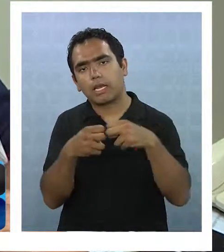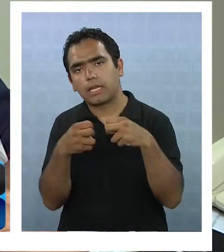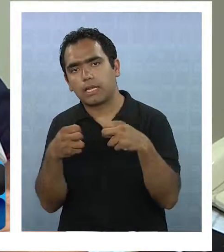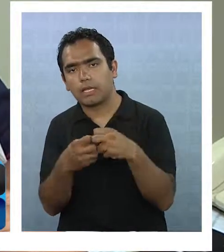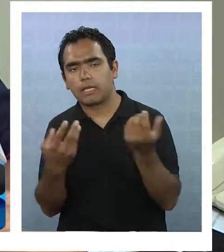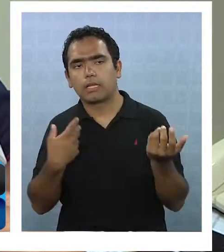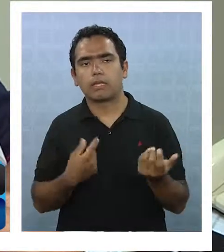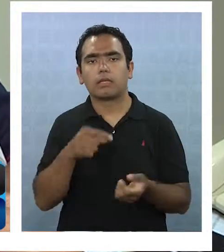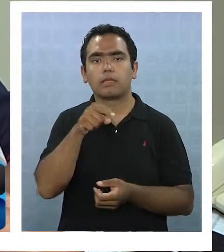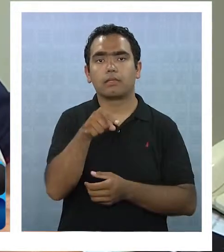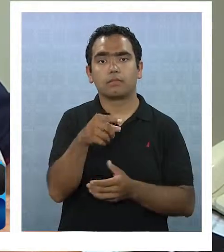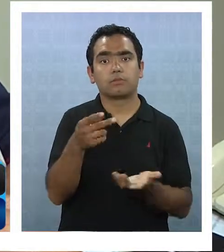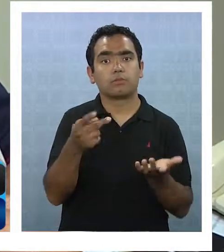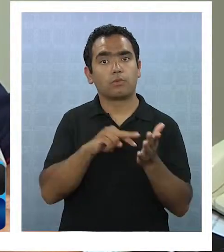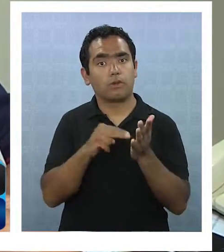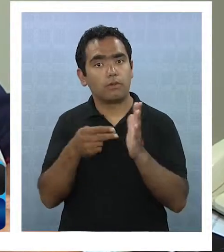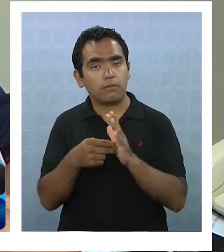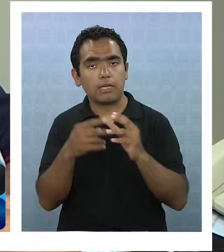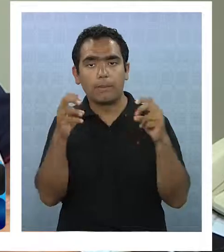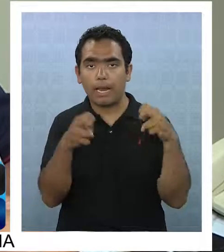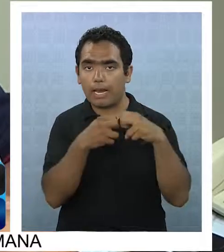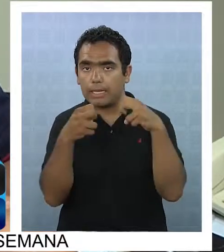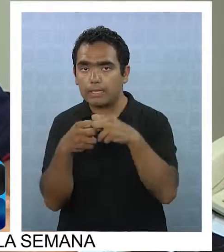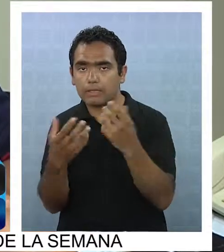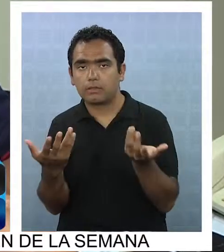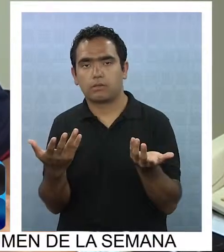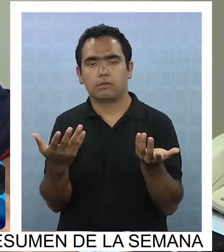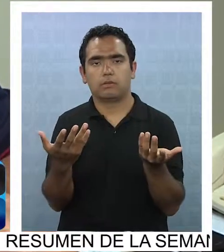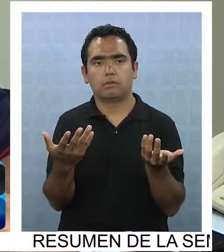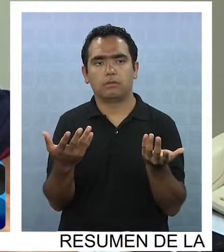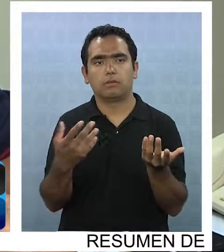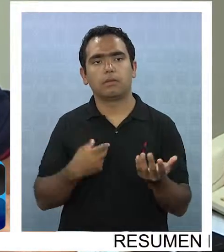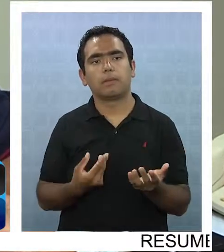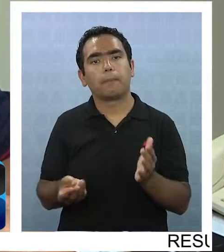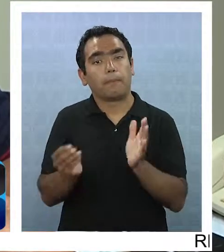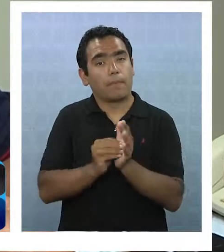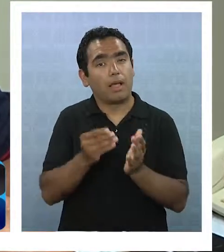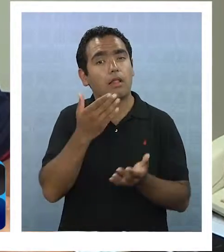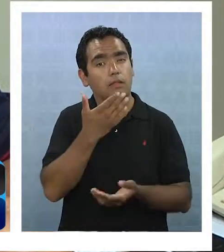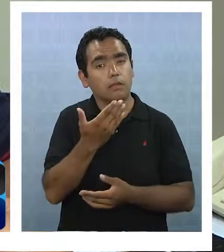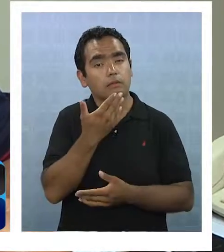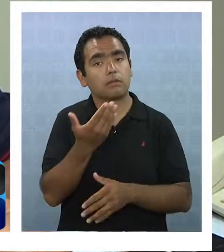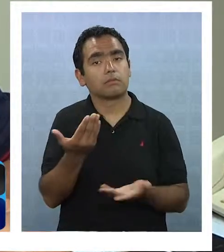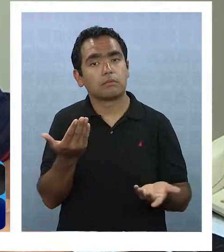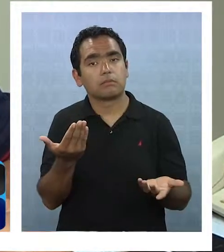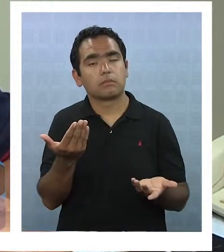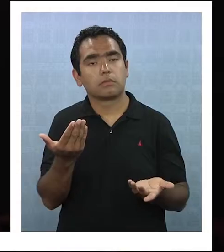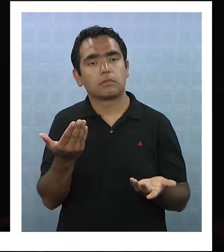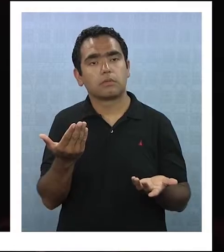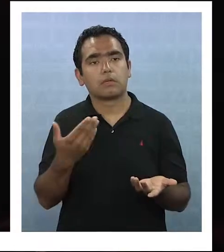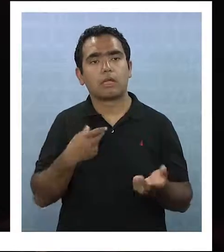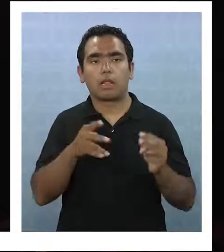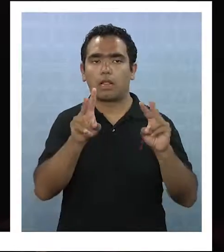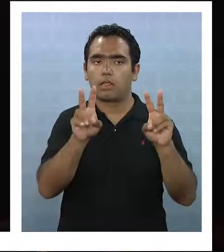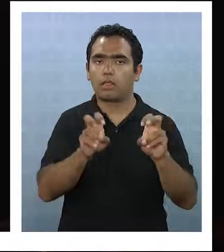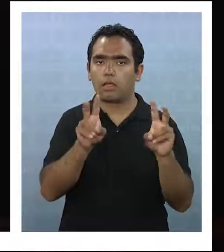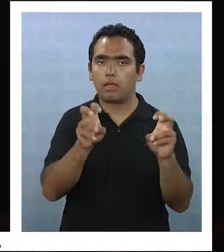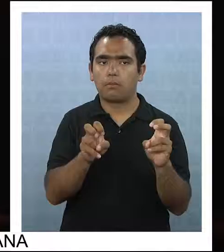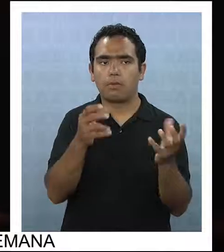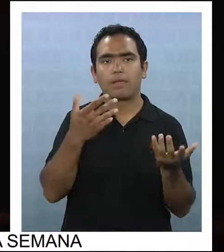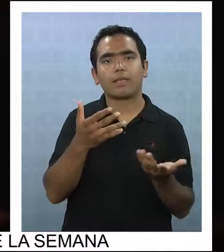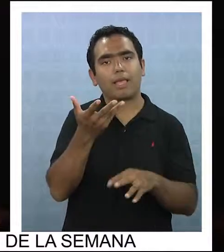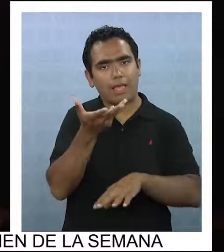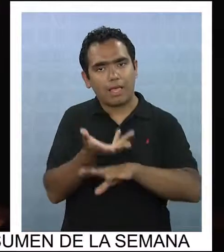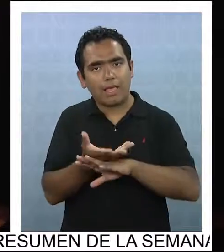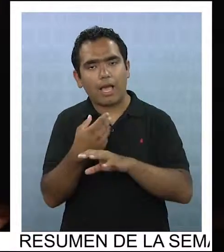recalentamiento del sistema eléctrico. Y más aún cuando hay temas de estos juegos